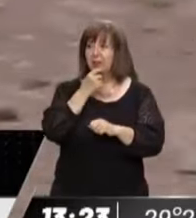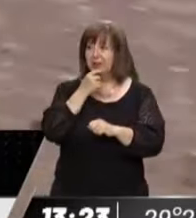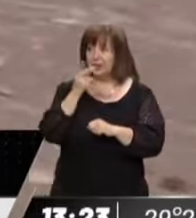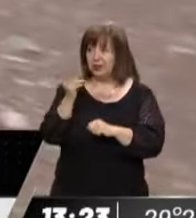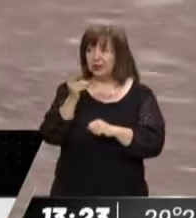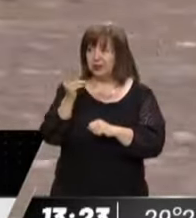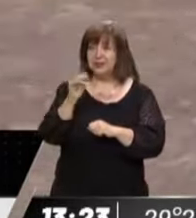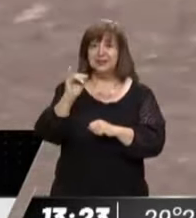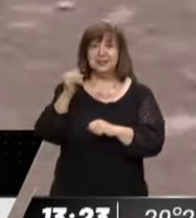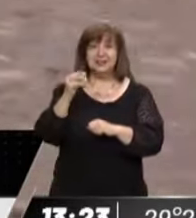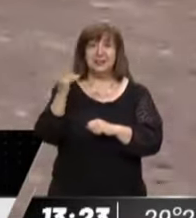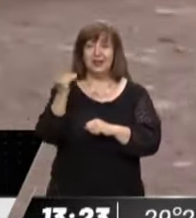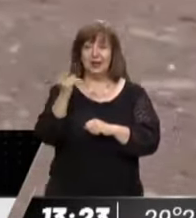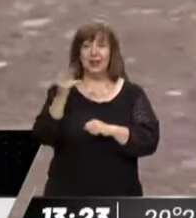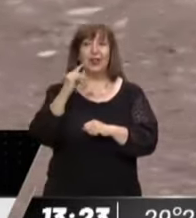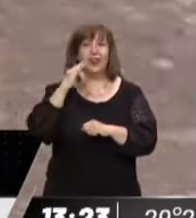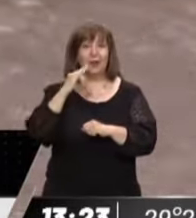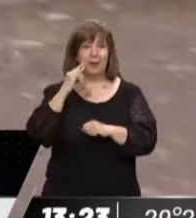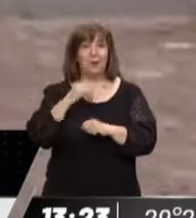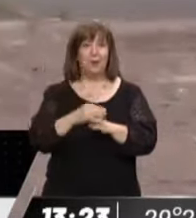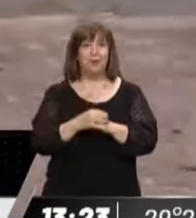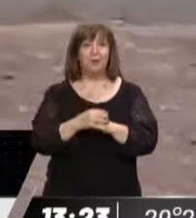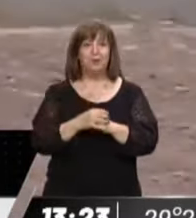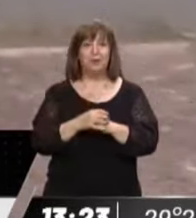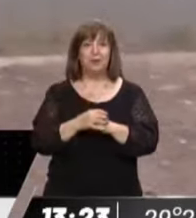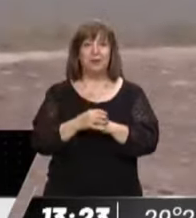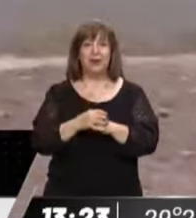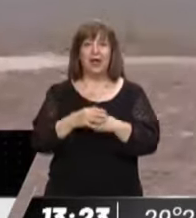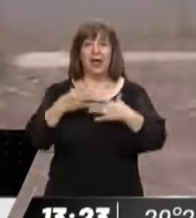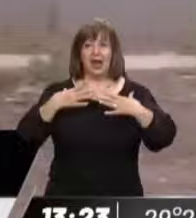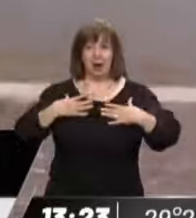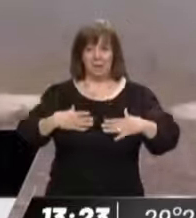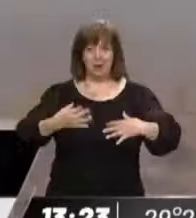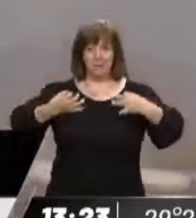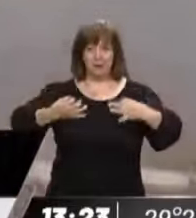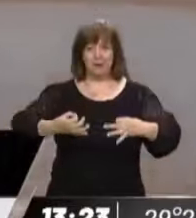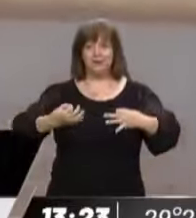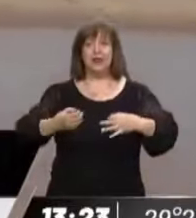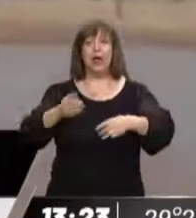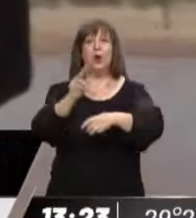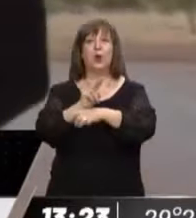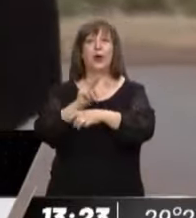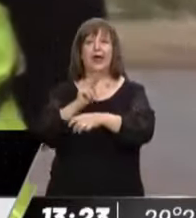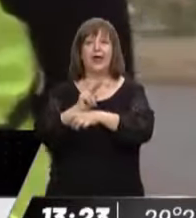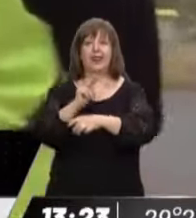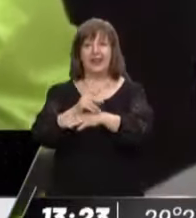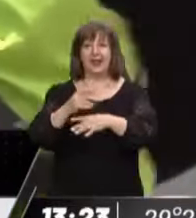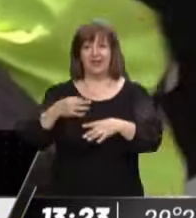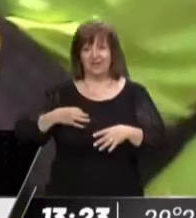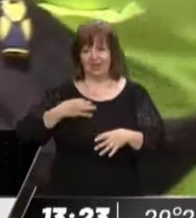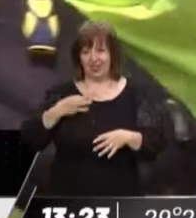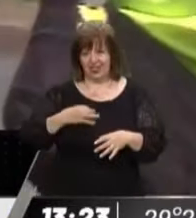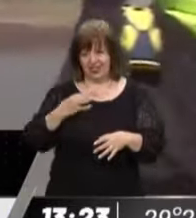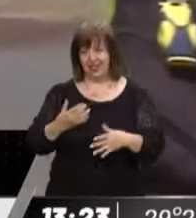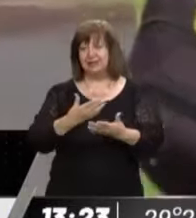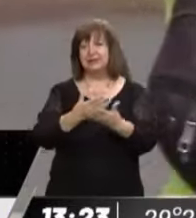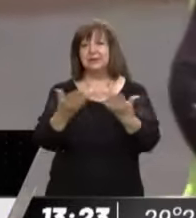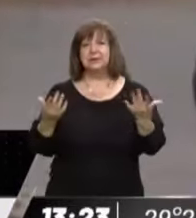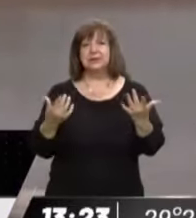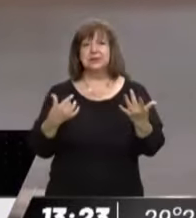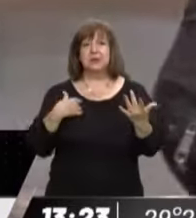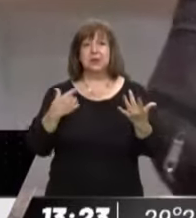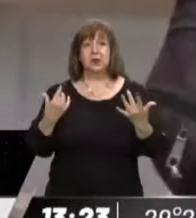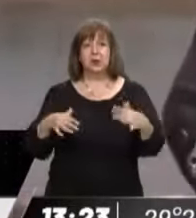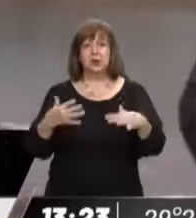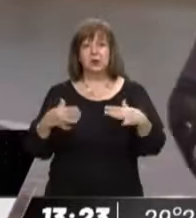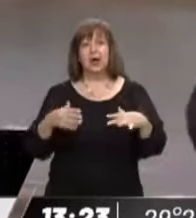mendosino mendosina Y maipucino esto es como es como un club grande y me decías ahora es facilísimo porque no hay gente pero los fines de semana esto se llena no